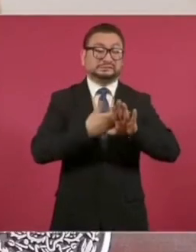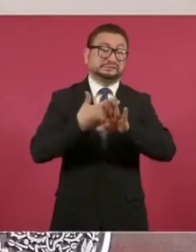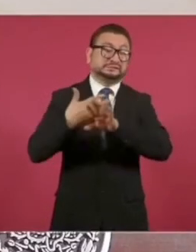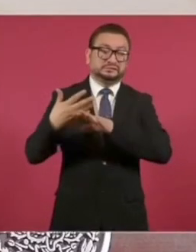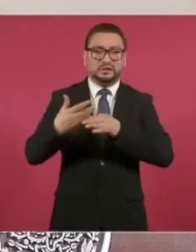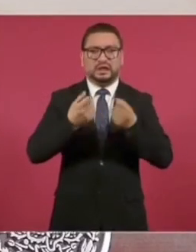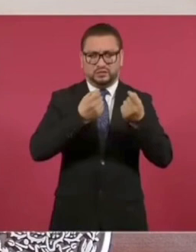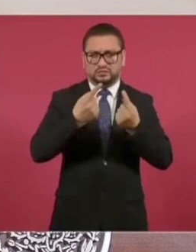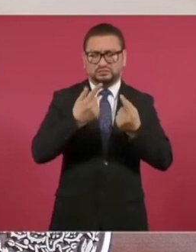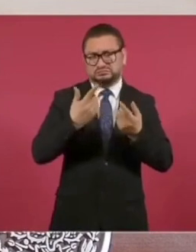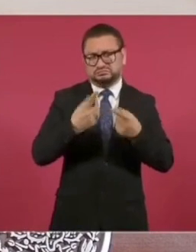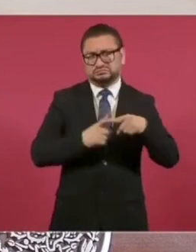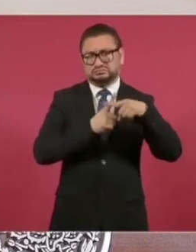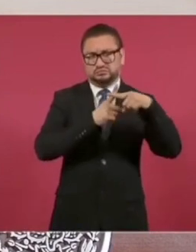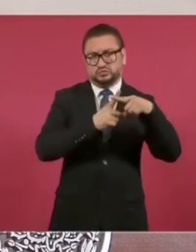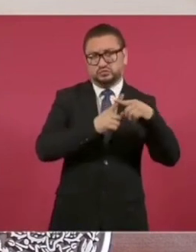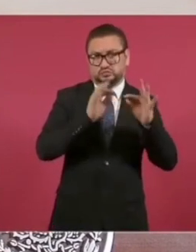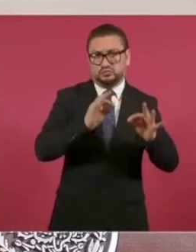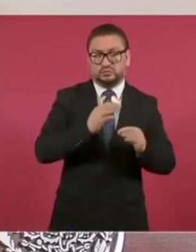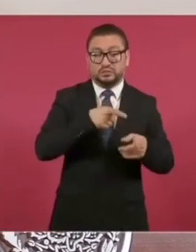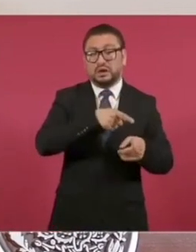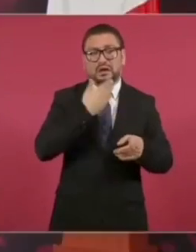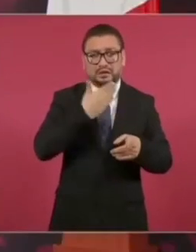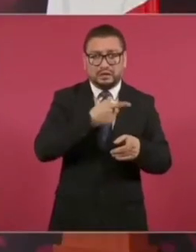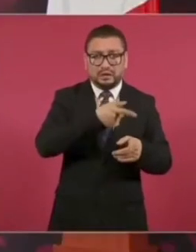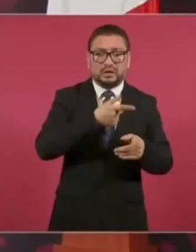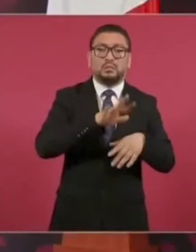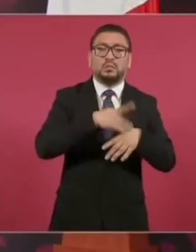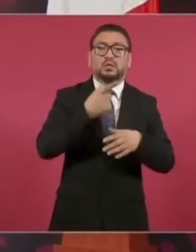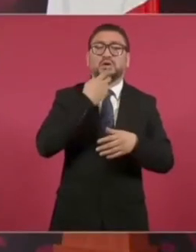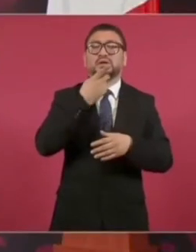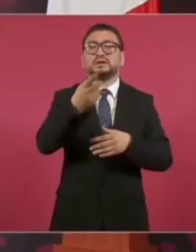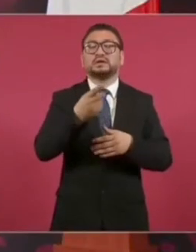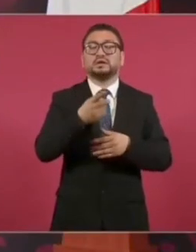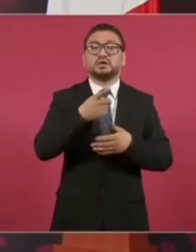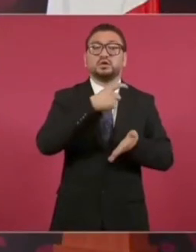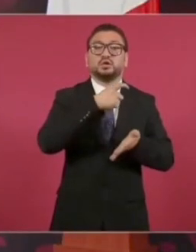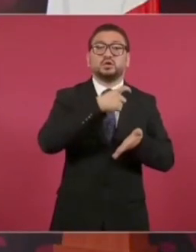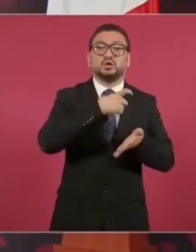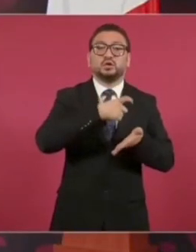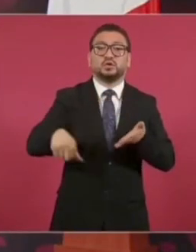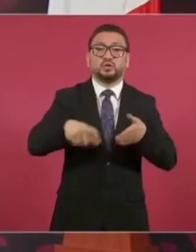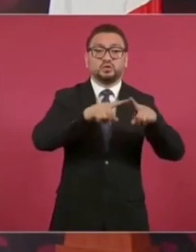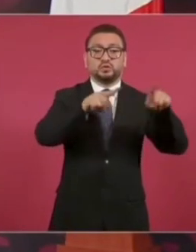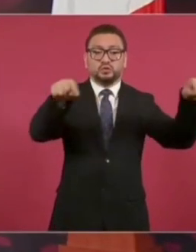de algo bueno. Estábamos hablando que se compraron 45 hectáreas